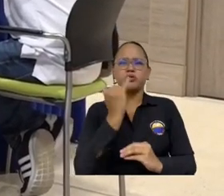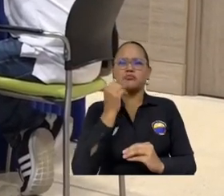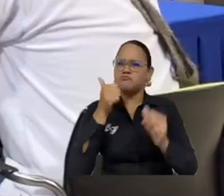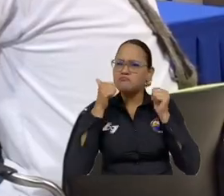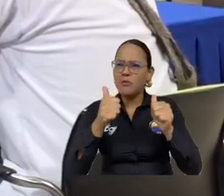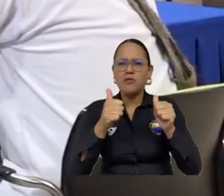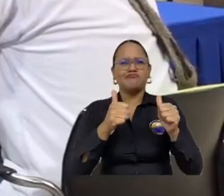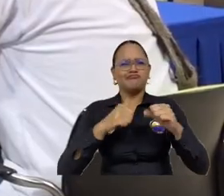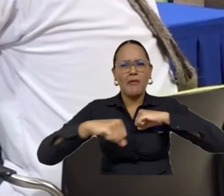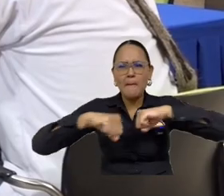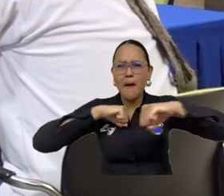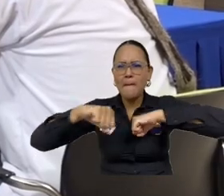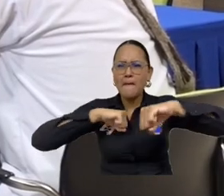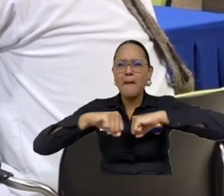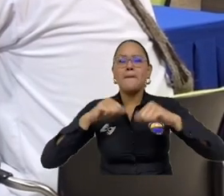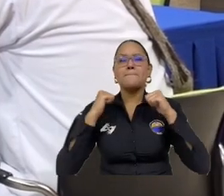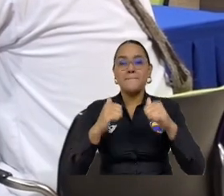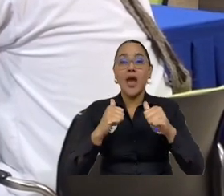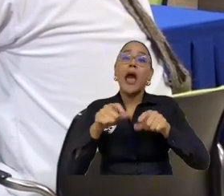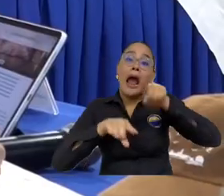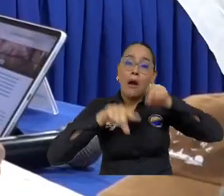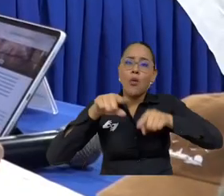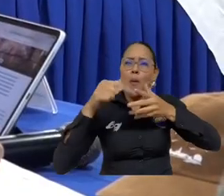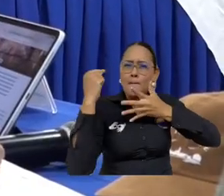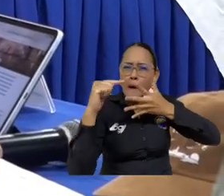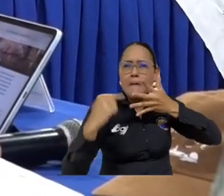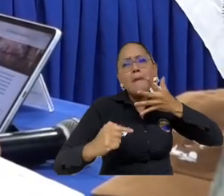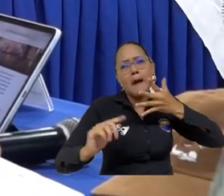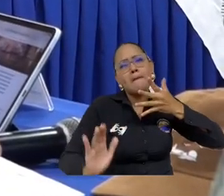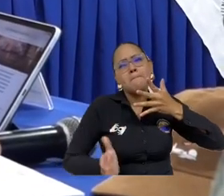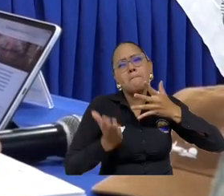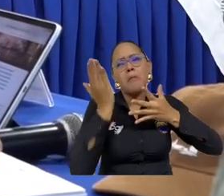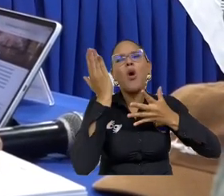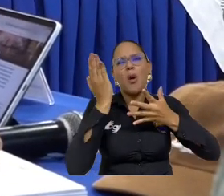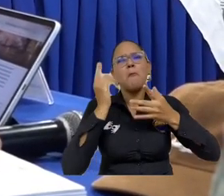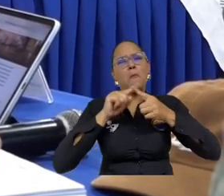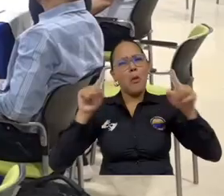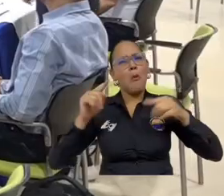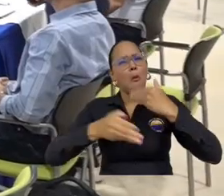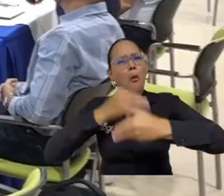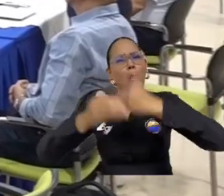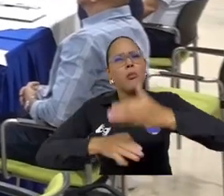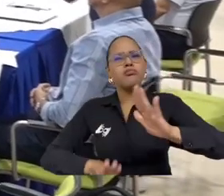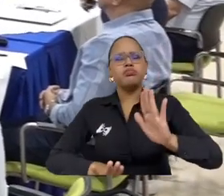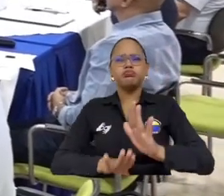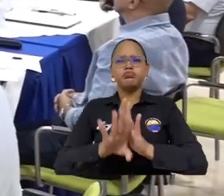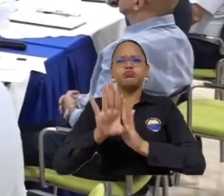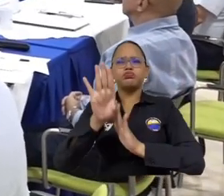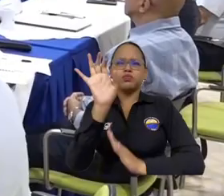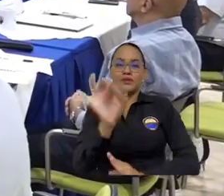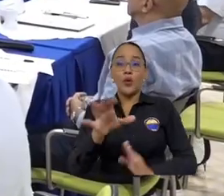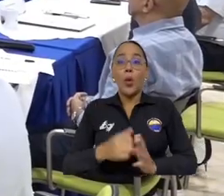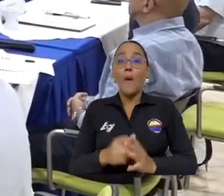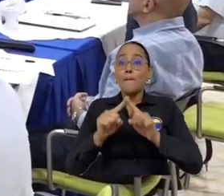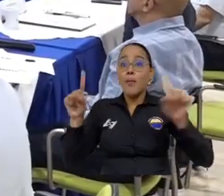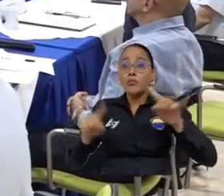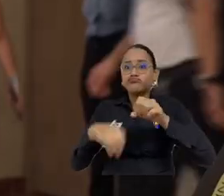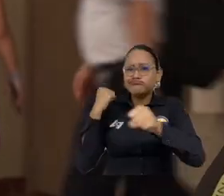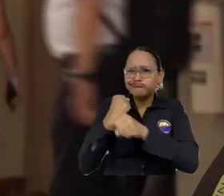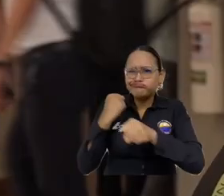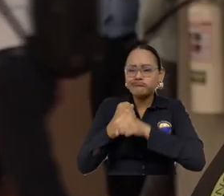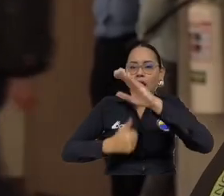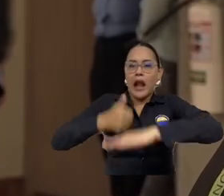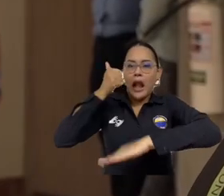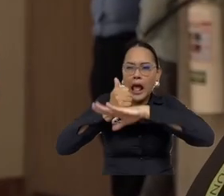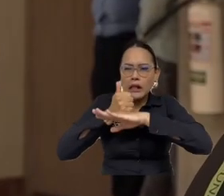la conclusión que las cosas se están haciendo bien y que los aspectos que hay que mejorar iremos avanzando en el camino, pero el